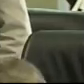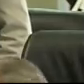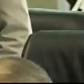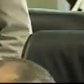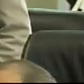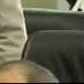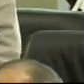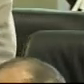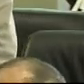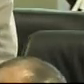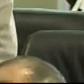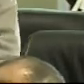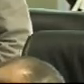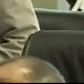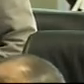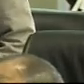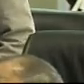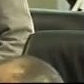Compañero presidente,